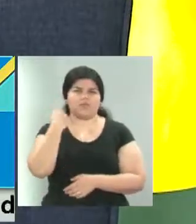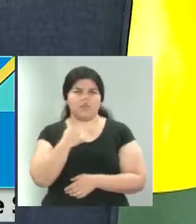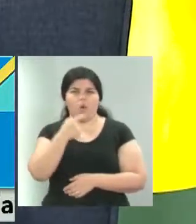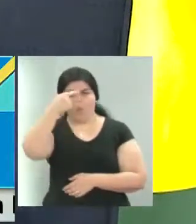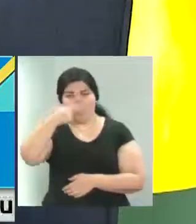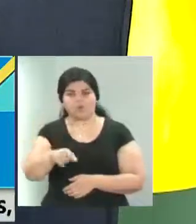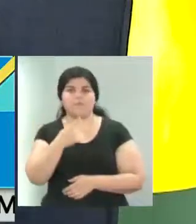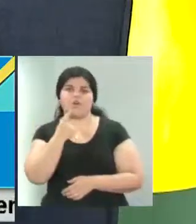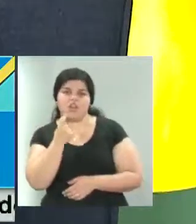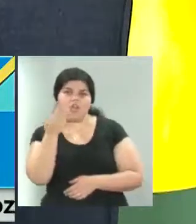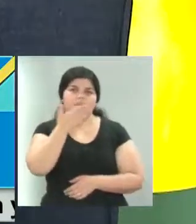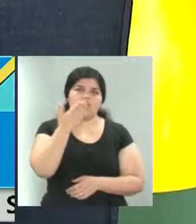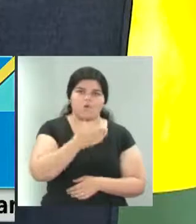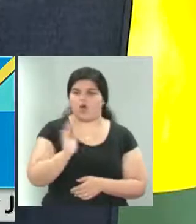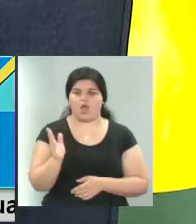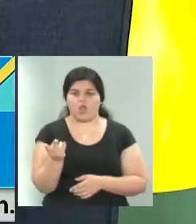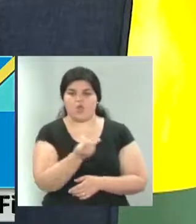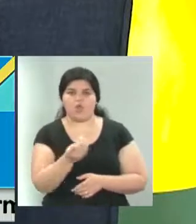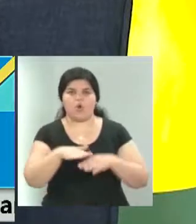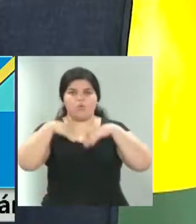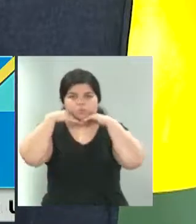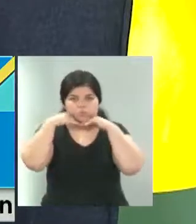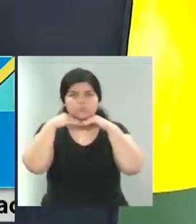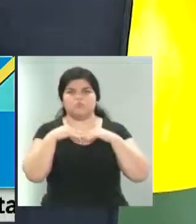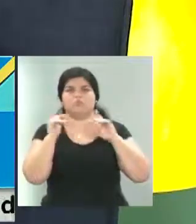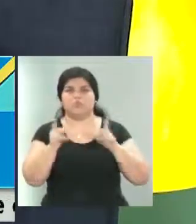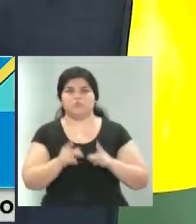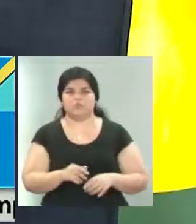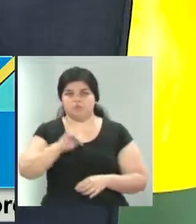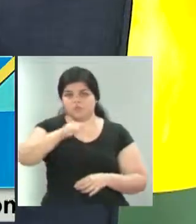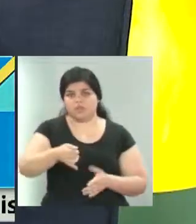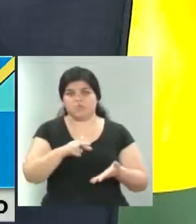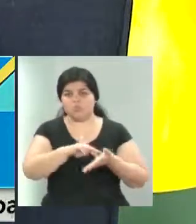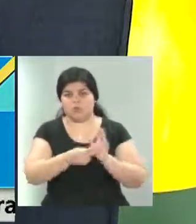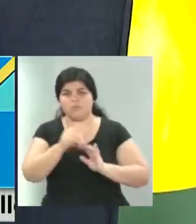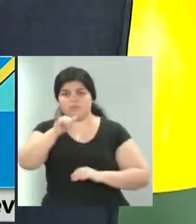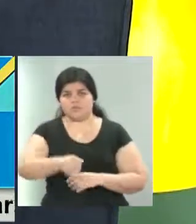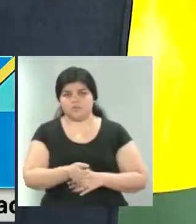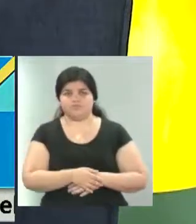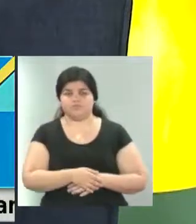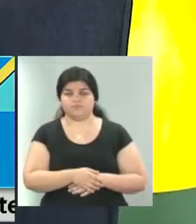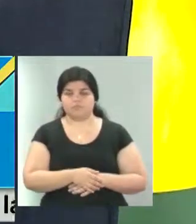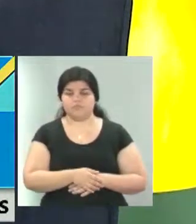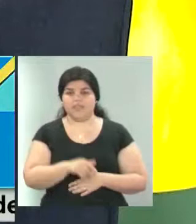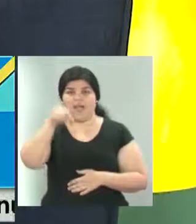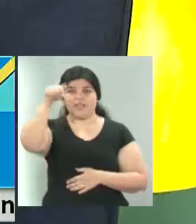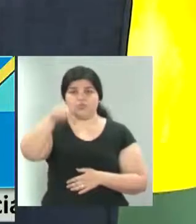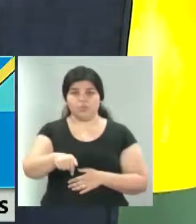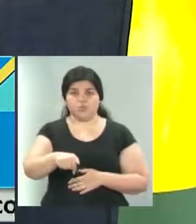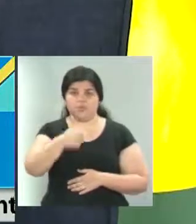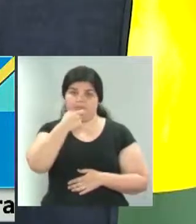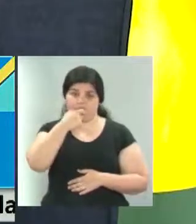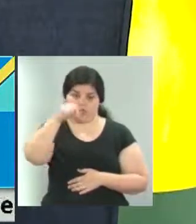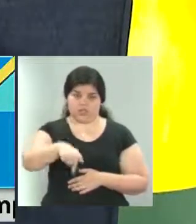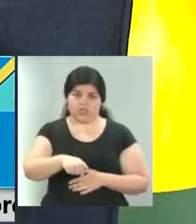con las dos hinchadas, con todo, ¿hubo inconvenientes? Sí, pero allá en la entrada de la provincia. Uh-huh. Una por el sur y otra por el